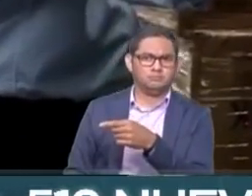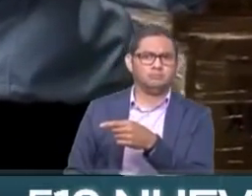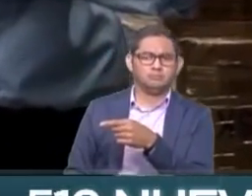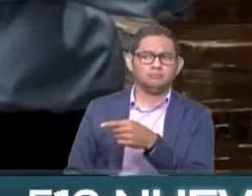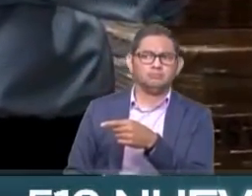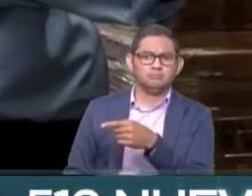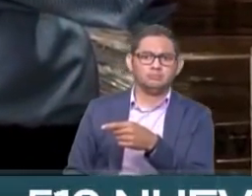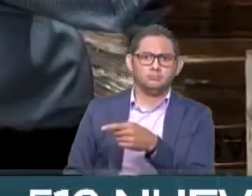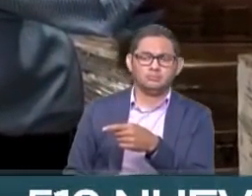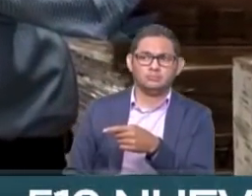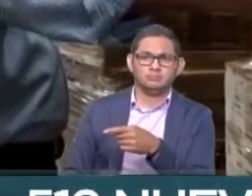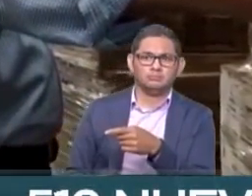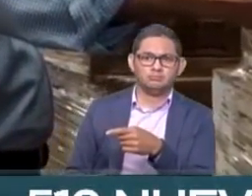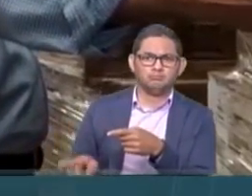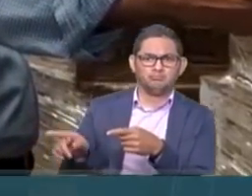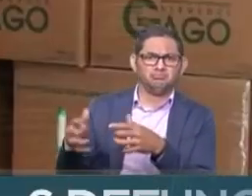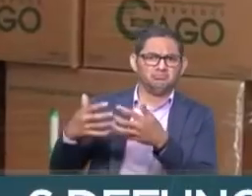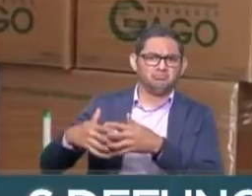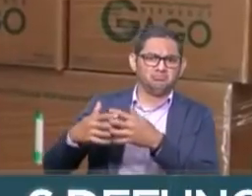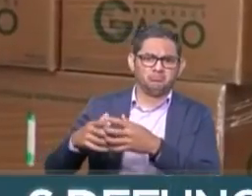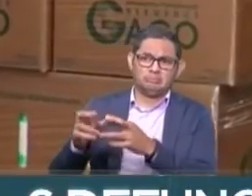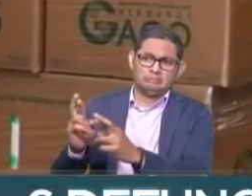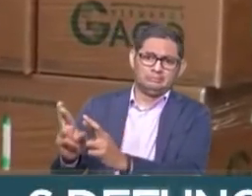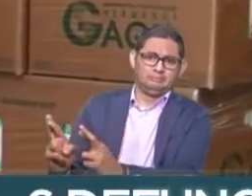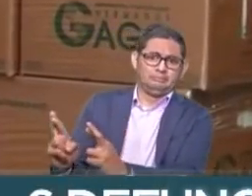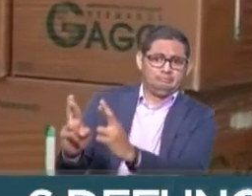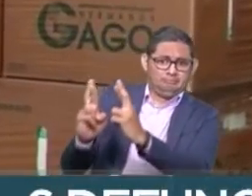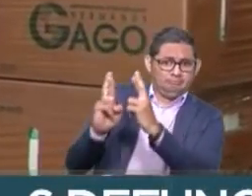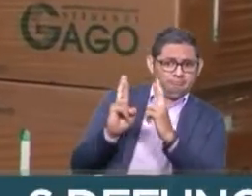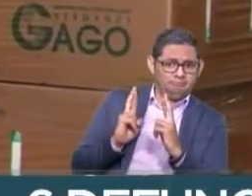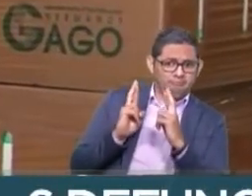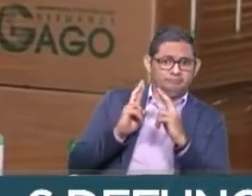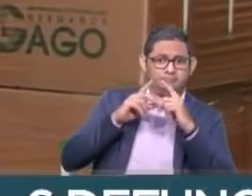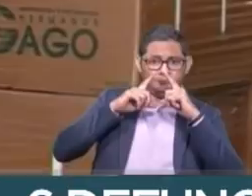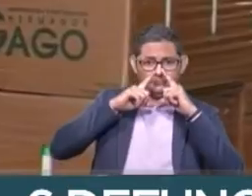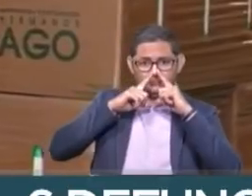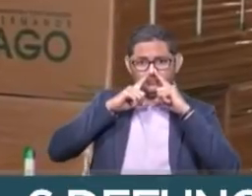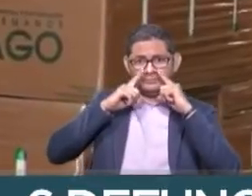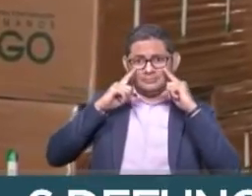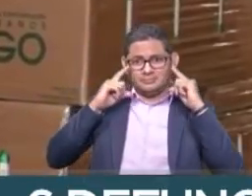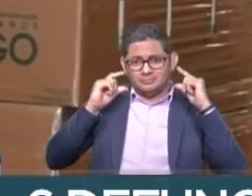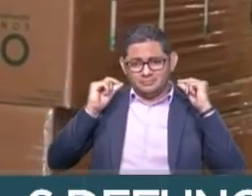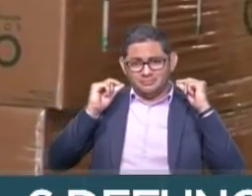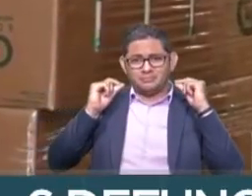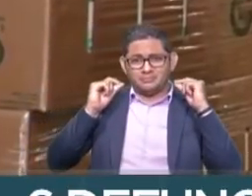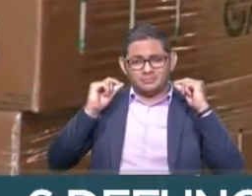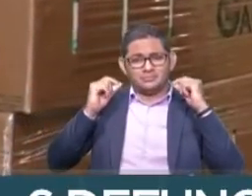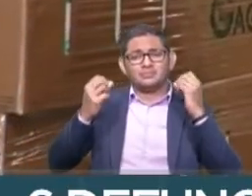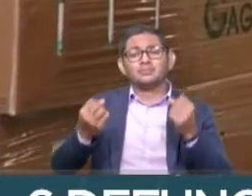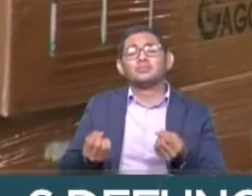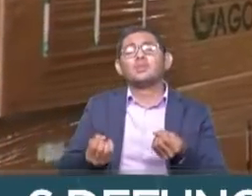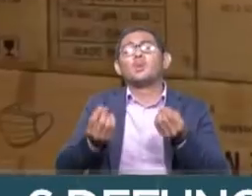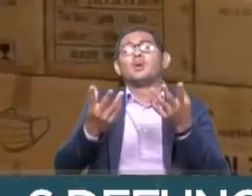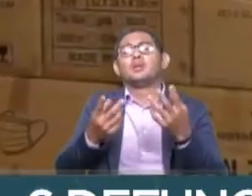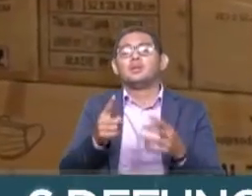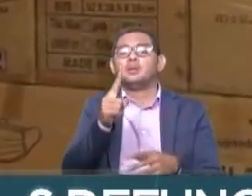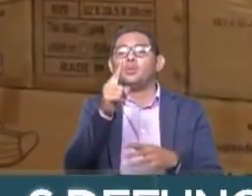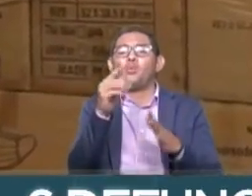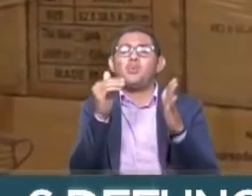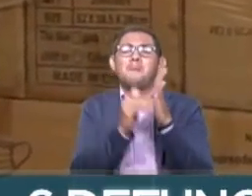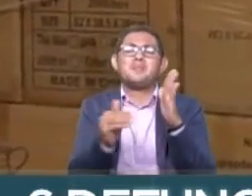MinSA una cantidad de mascarillas de 1 millón de unidades, las